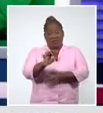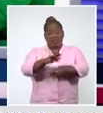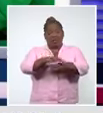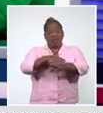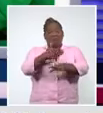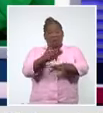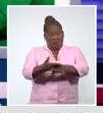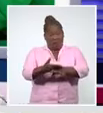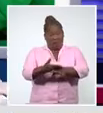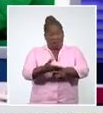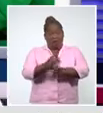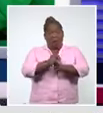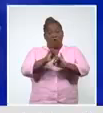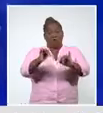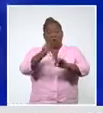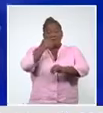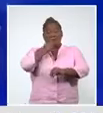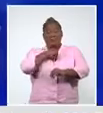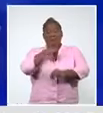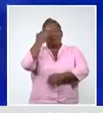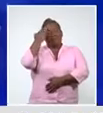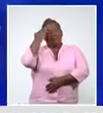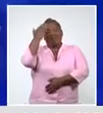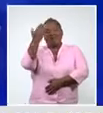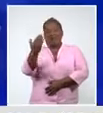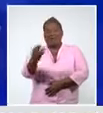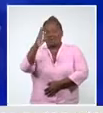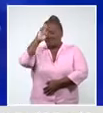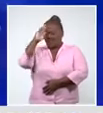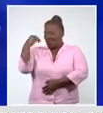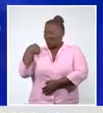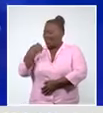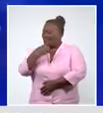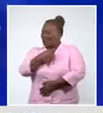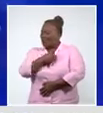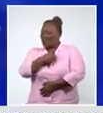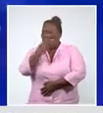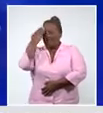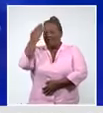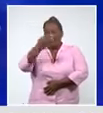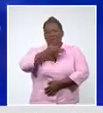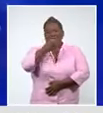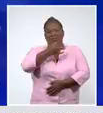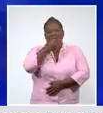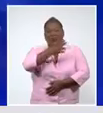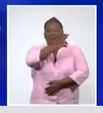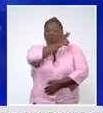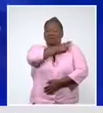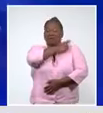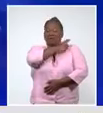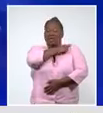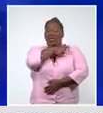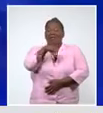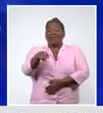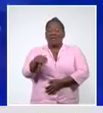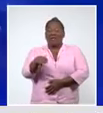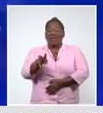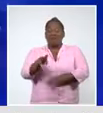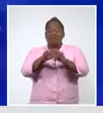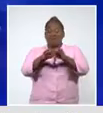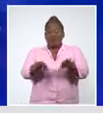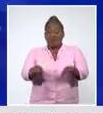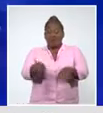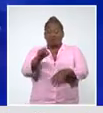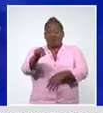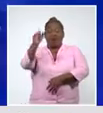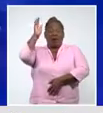pueda completar. Bueno, muchísimas gracias, doctor Francisco Durán García, director nacional de epidemiología. Ha sido la conferencia de